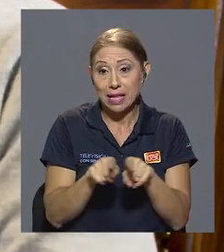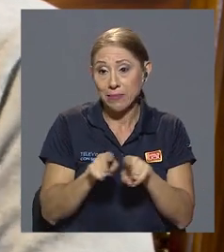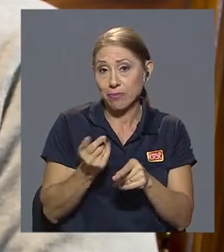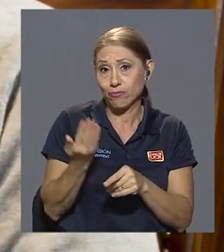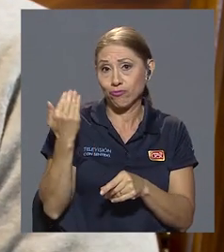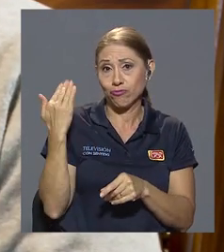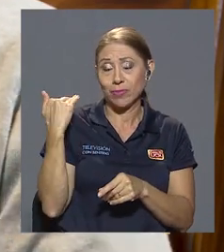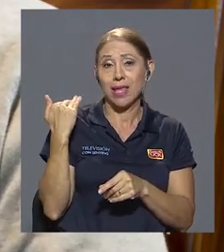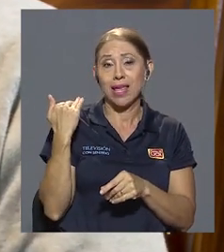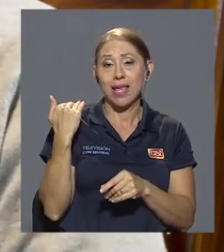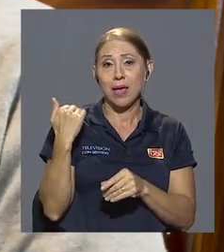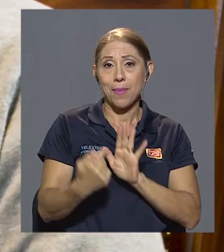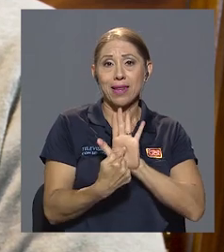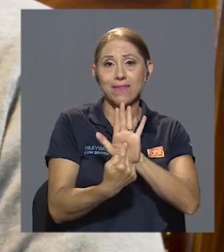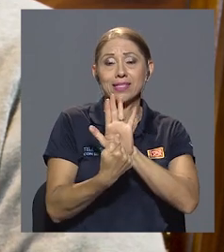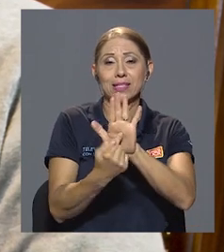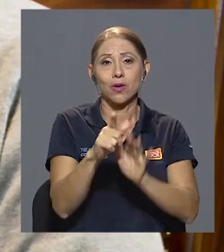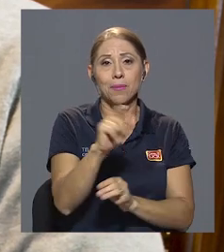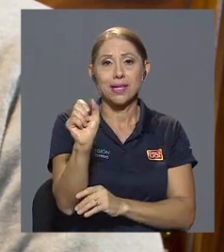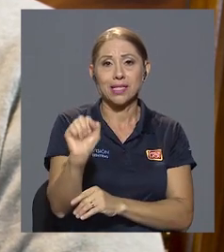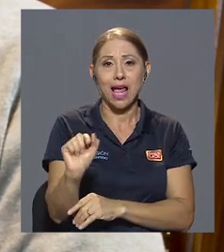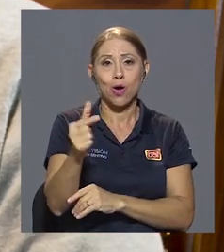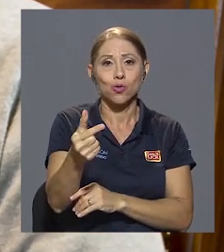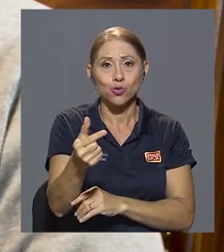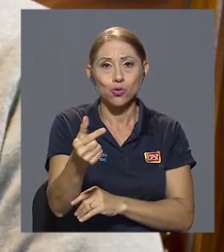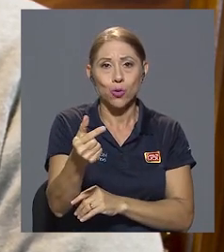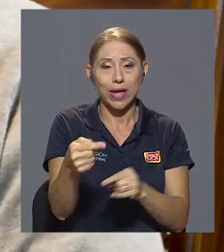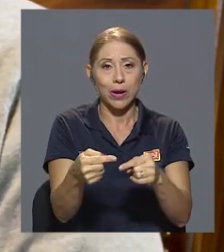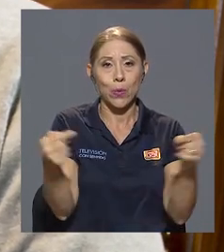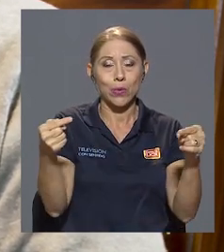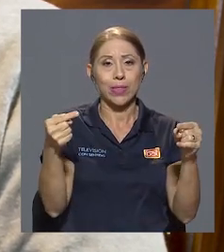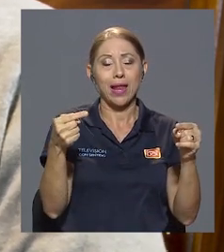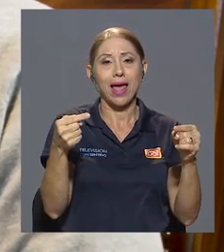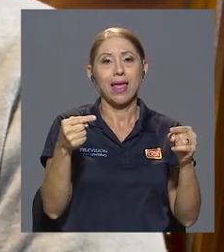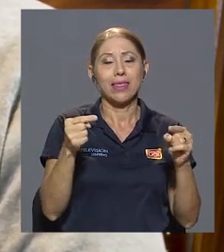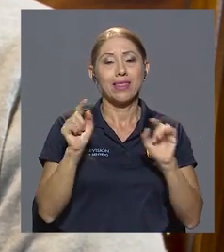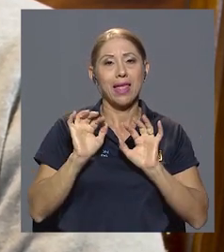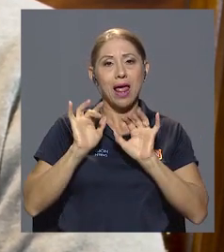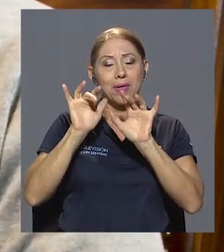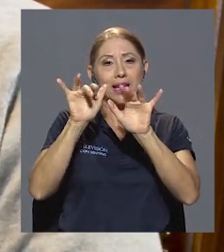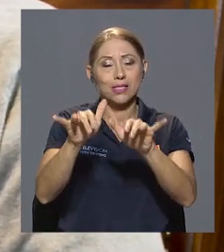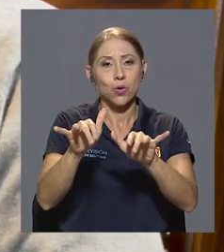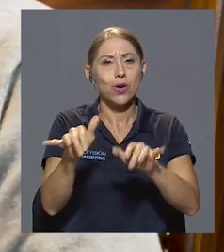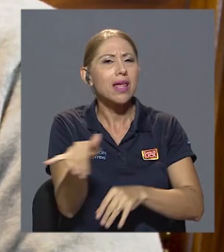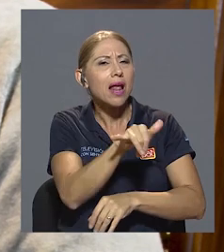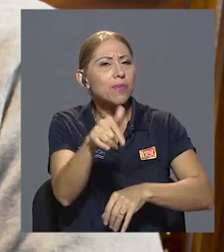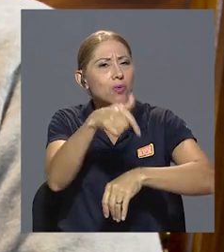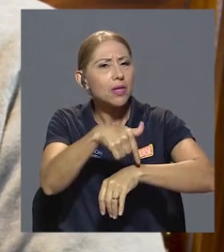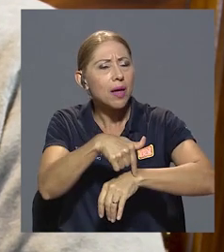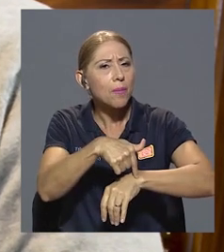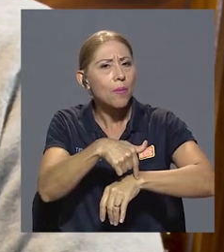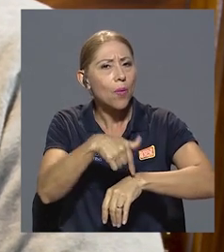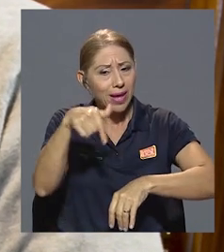manifestación que hubo en el mes de agosto en contra la emigración y al mismo tiempo yo creo que este año